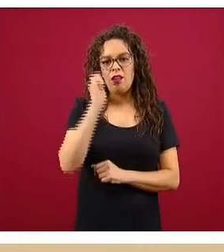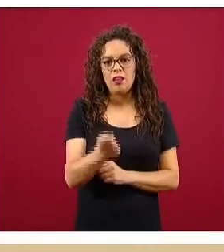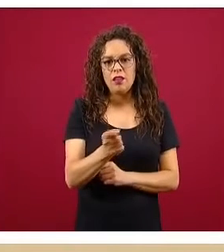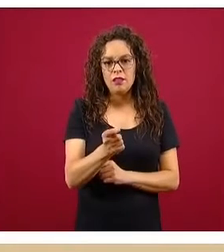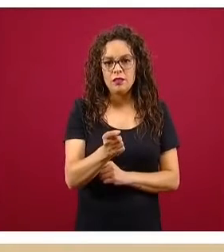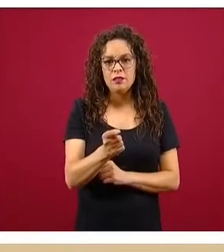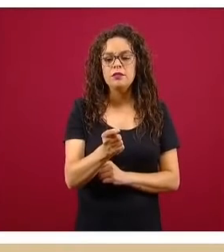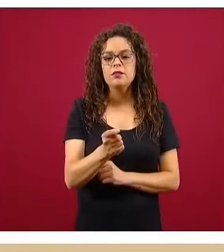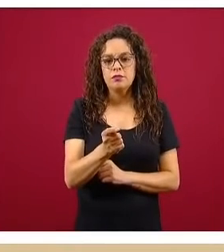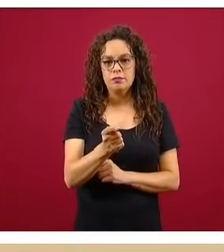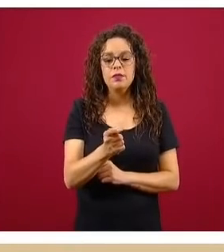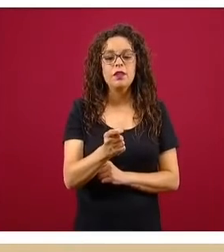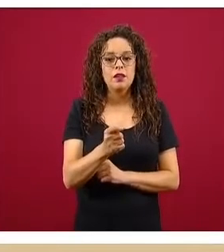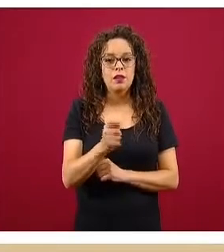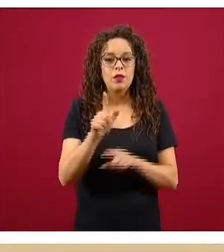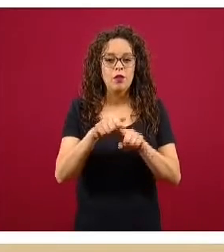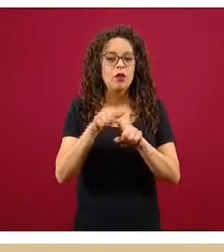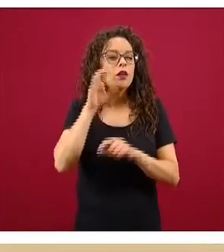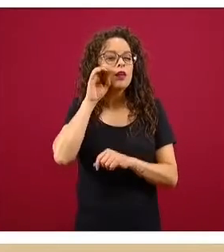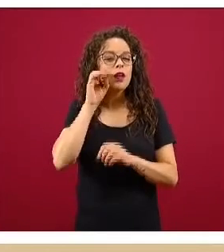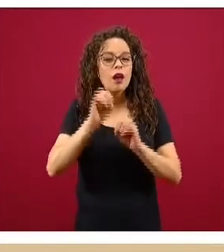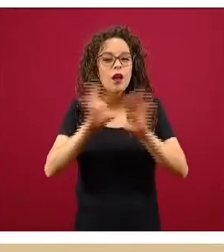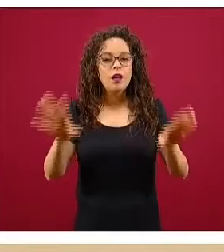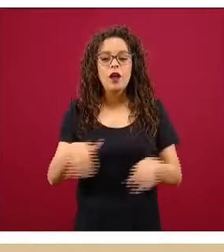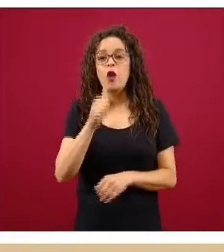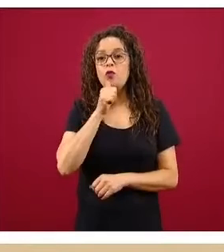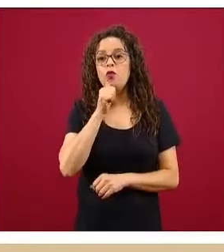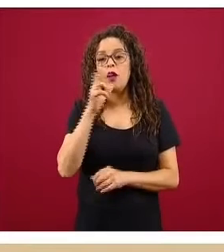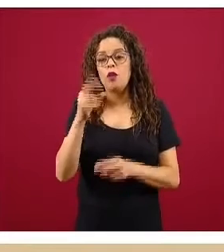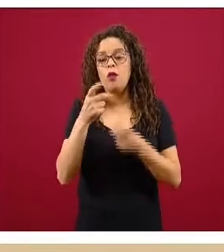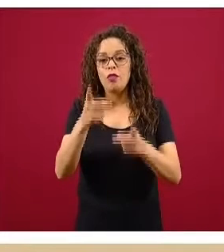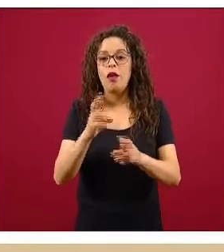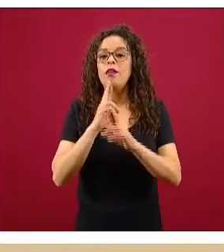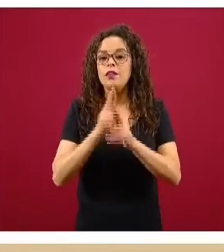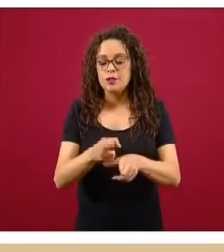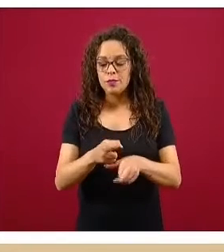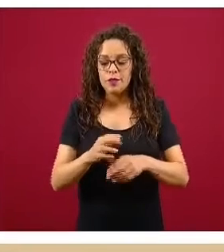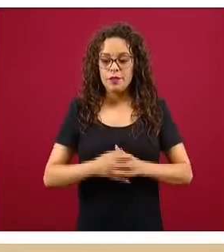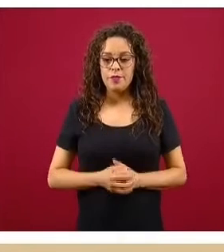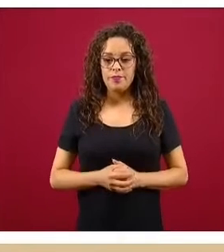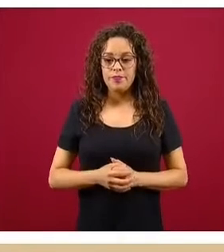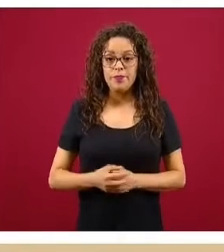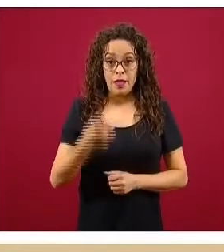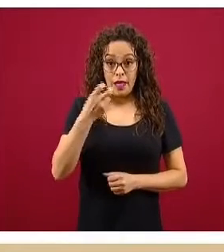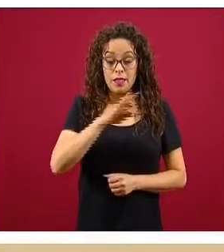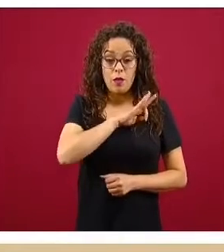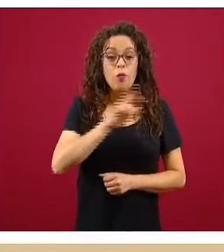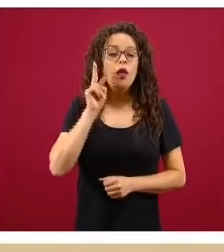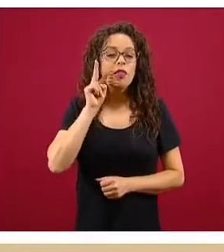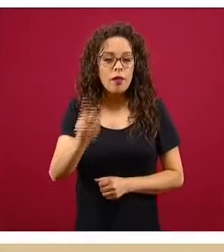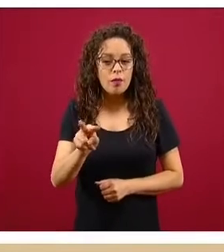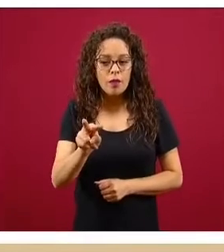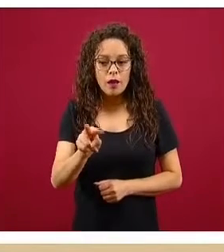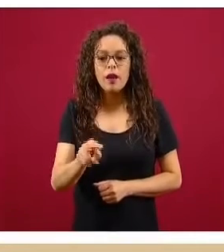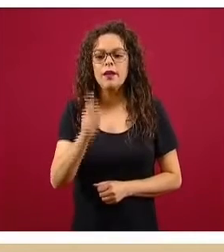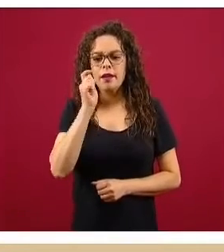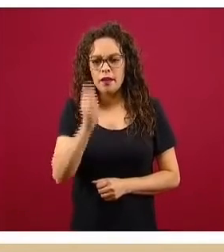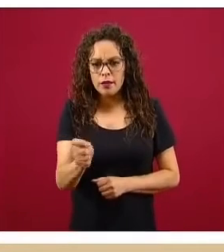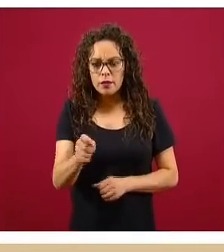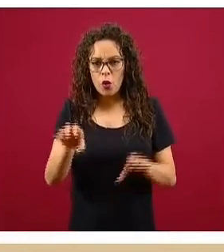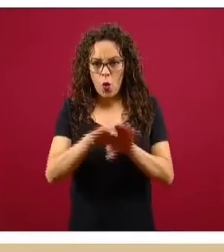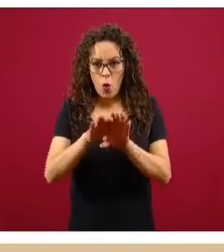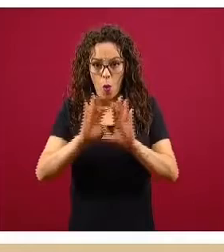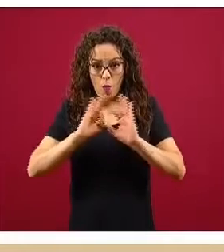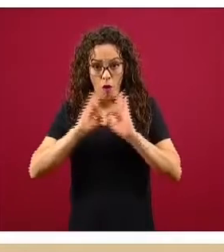las barras de color naranja claro. Aquí podemos apreciar un poco la tendencia de cómo se ha estado